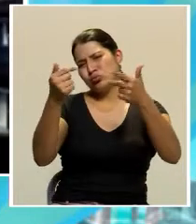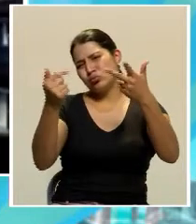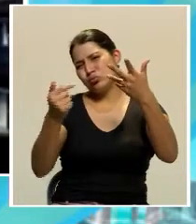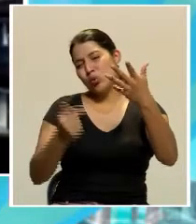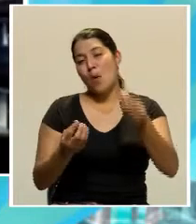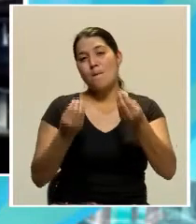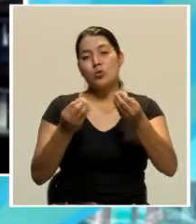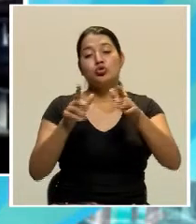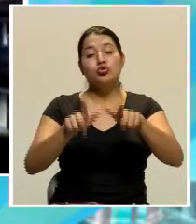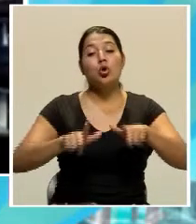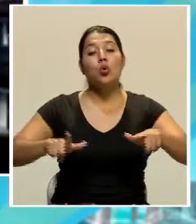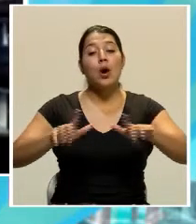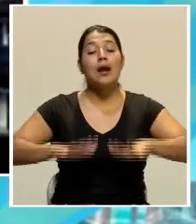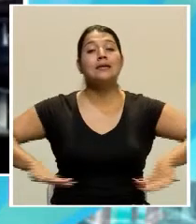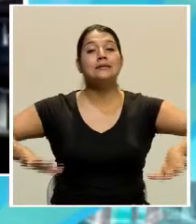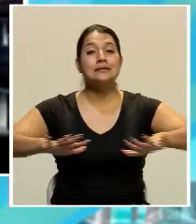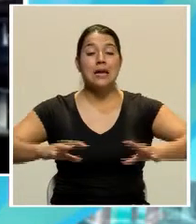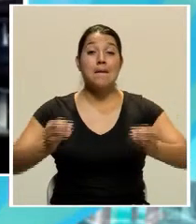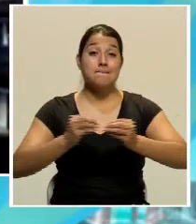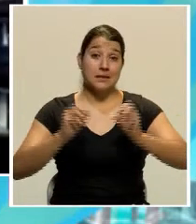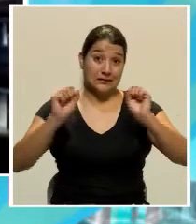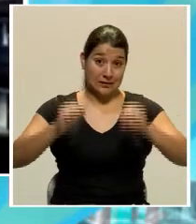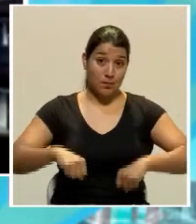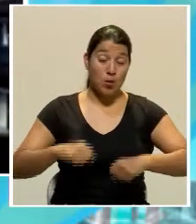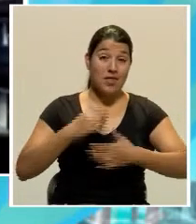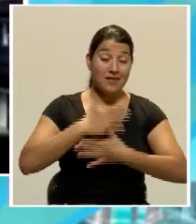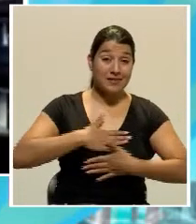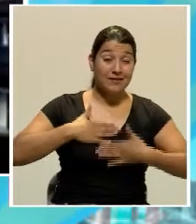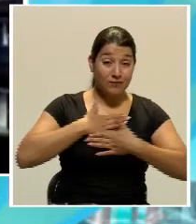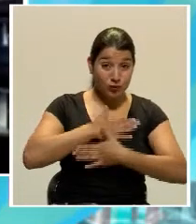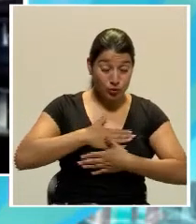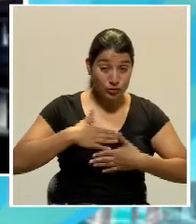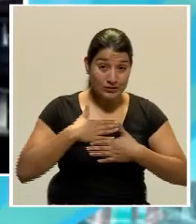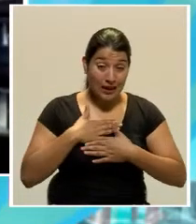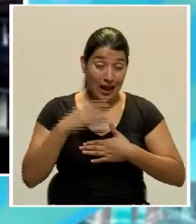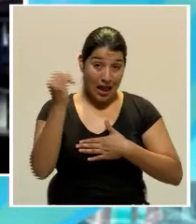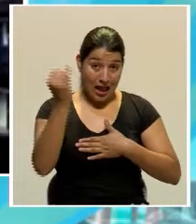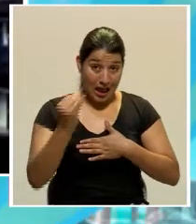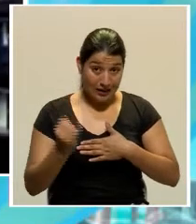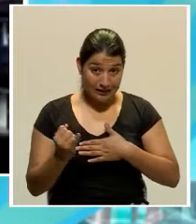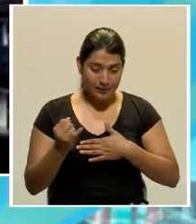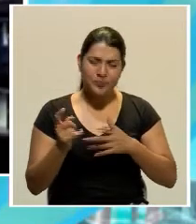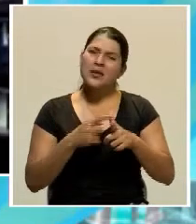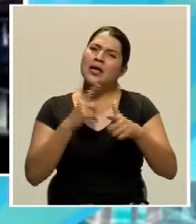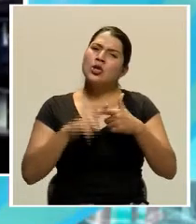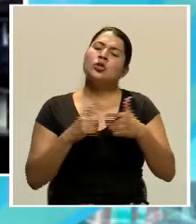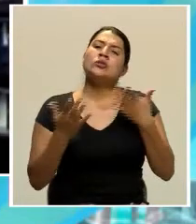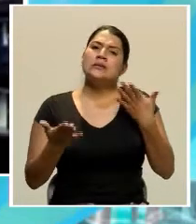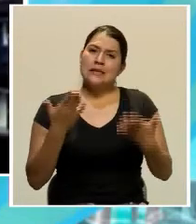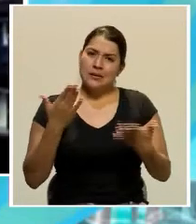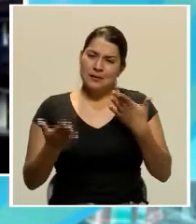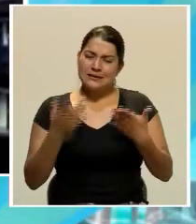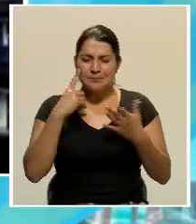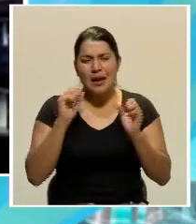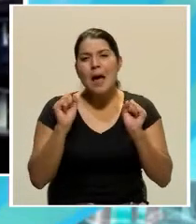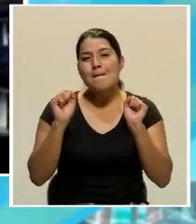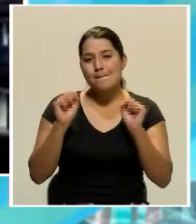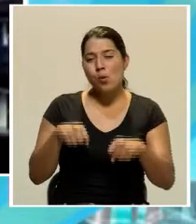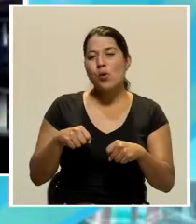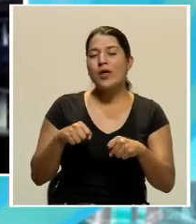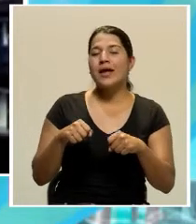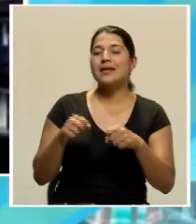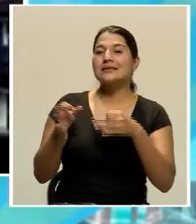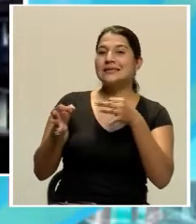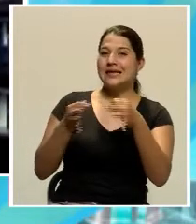rica diversidad en donde se puede vivir el arte. Entonces, tal vez para ubicar un poco en